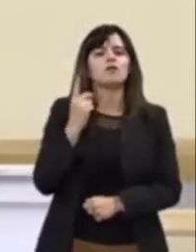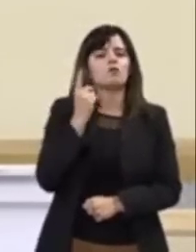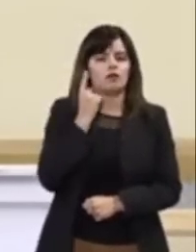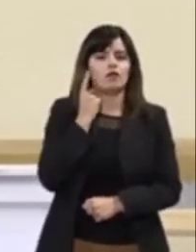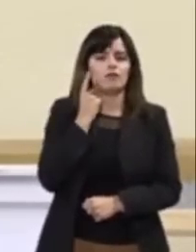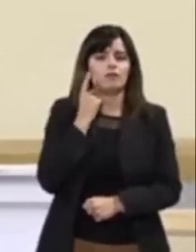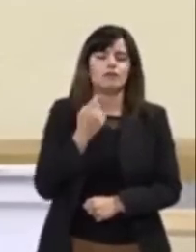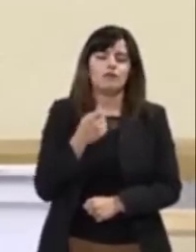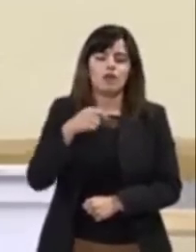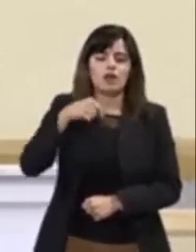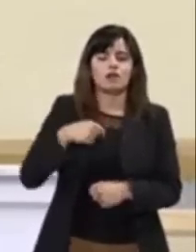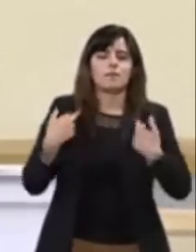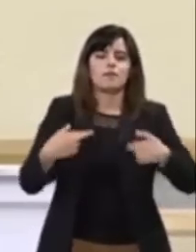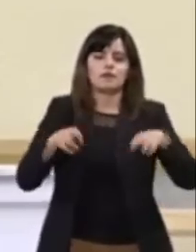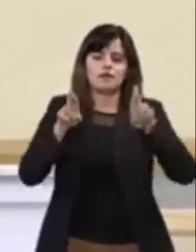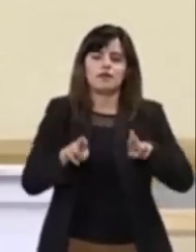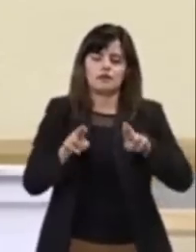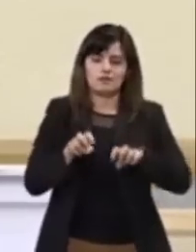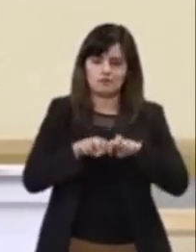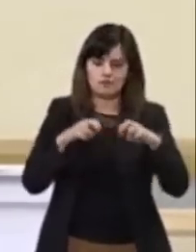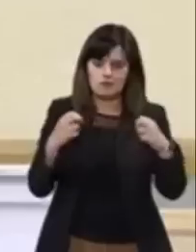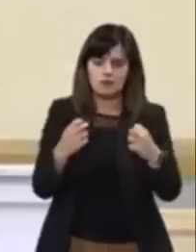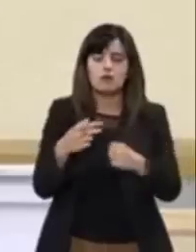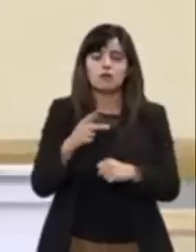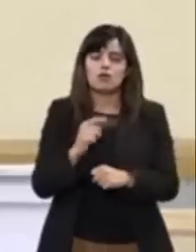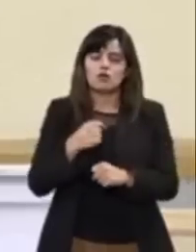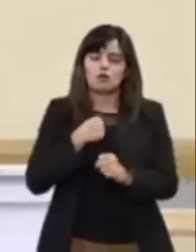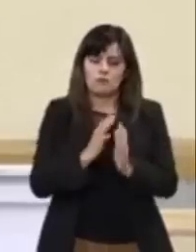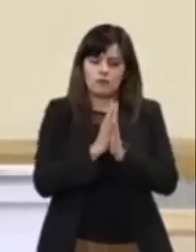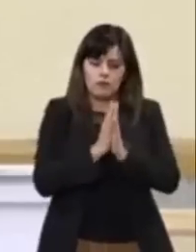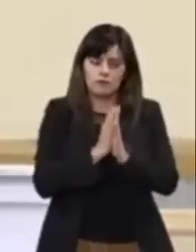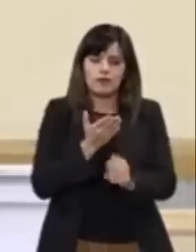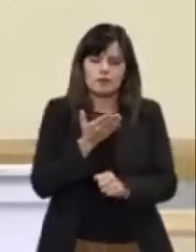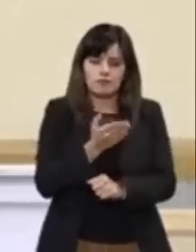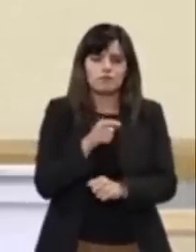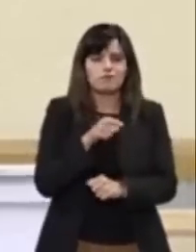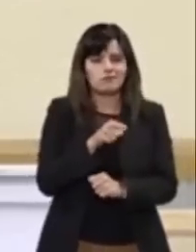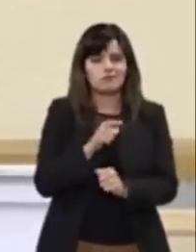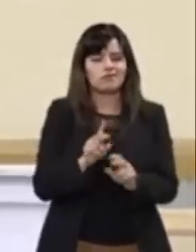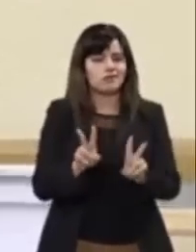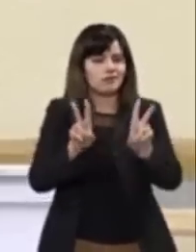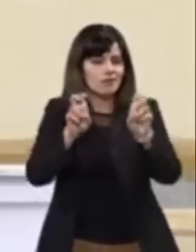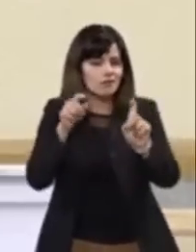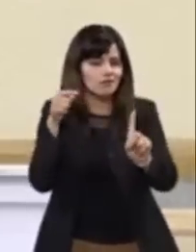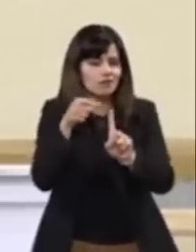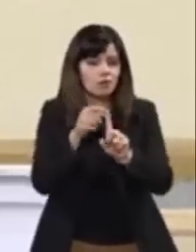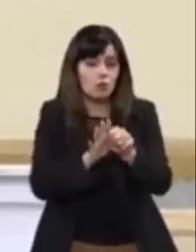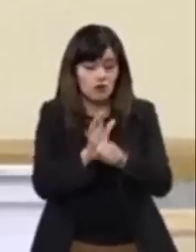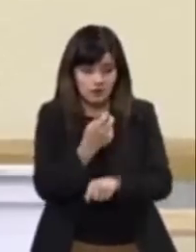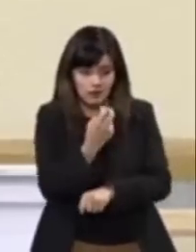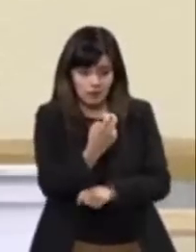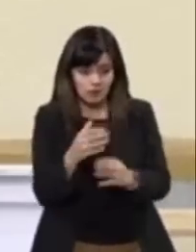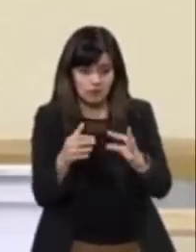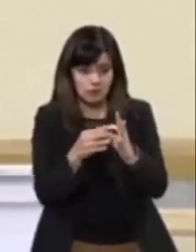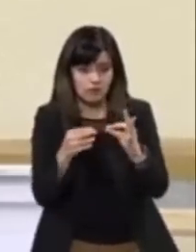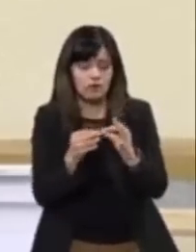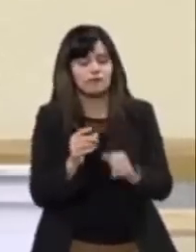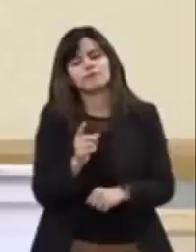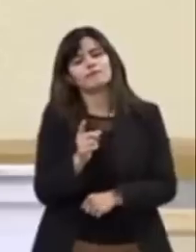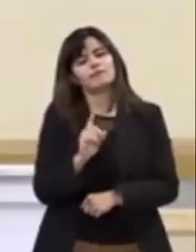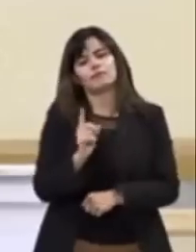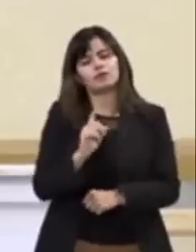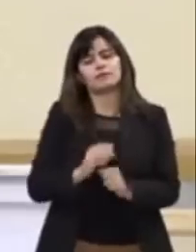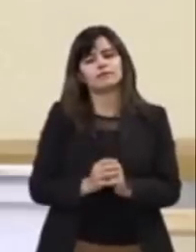mesa. Lo invito de nueva cuenta a que se ciña al tema que nos ocupa, que no es exactamente ese que está, del que está haciendo